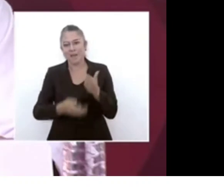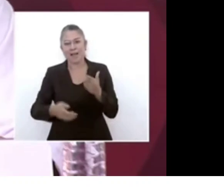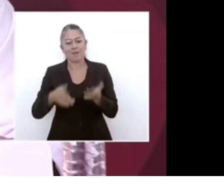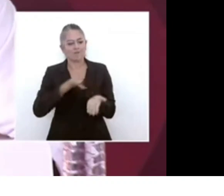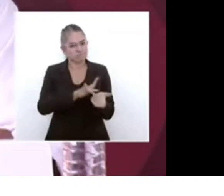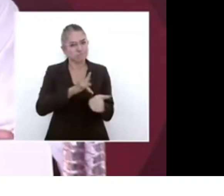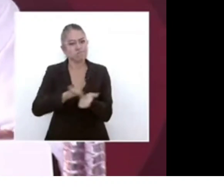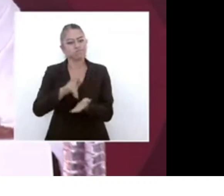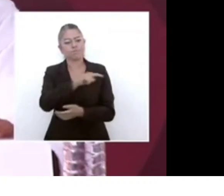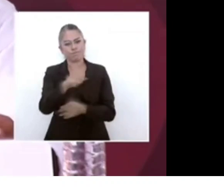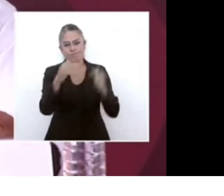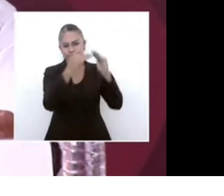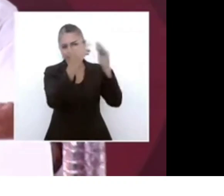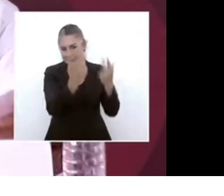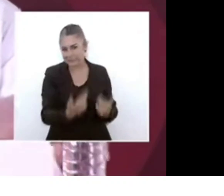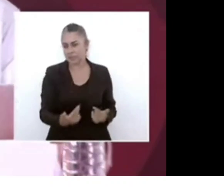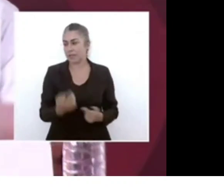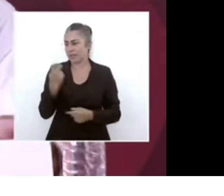cuanto, presidente.